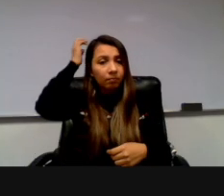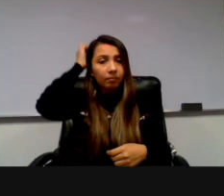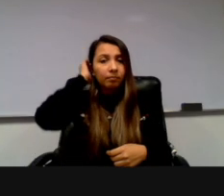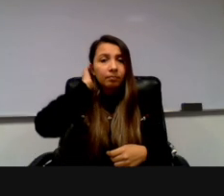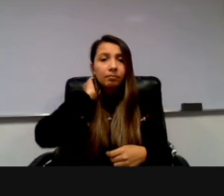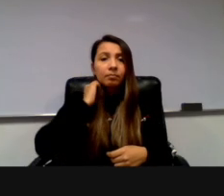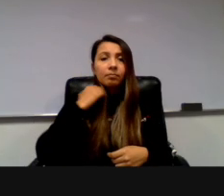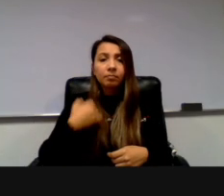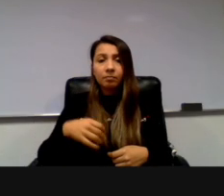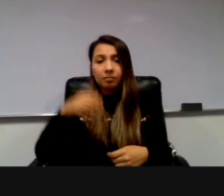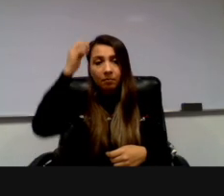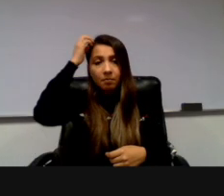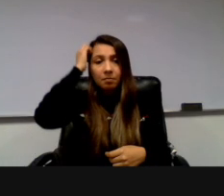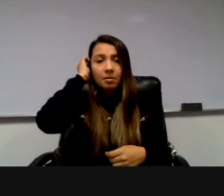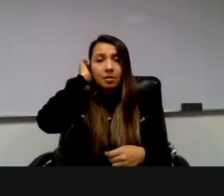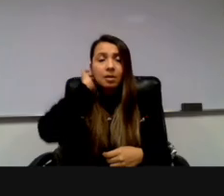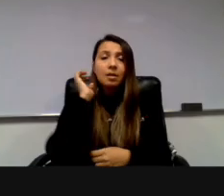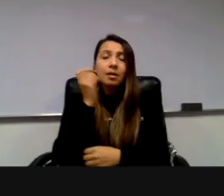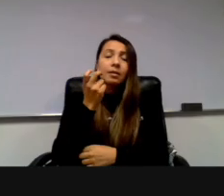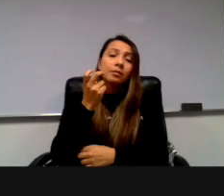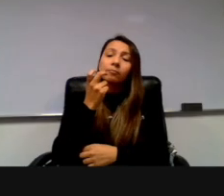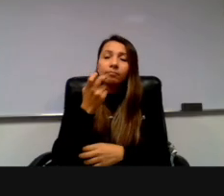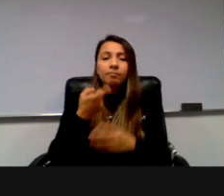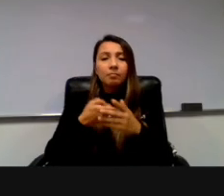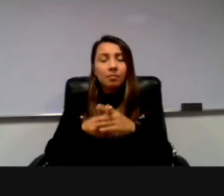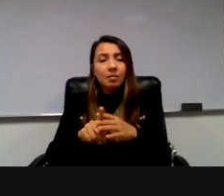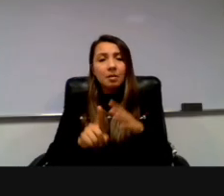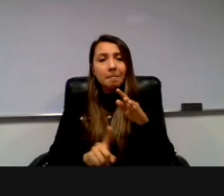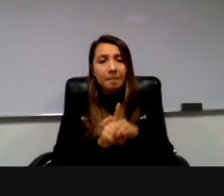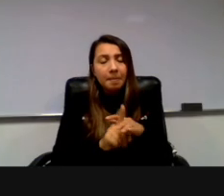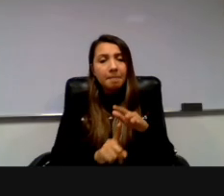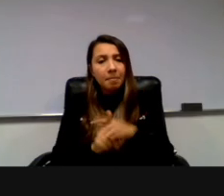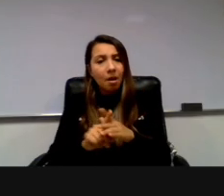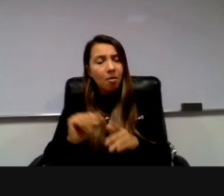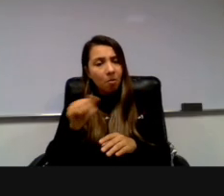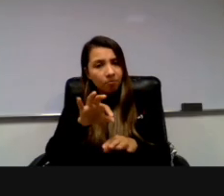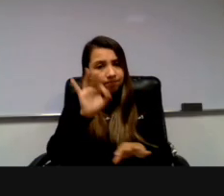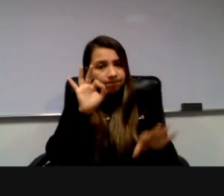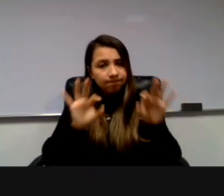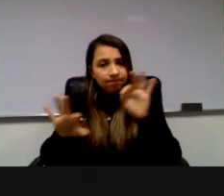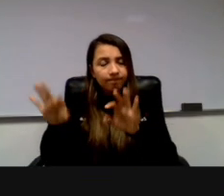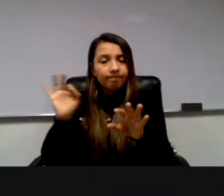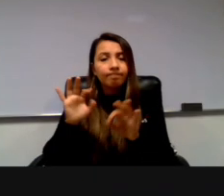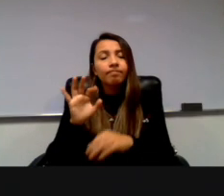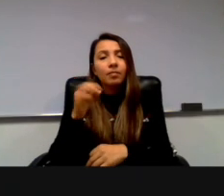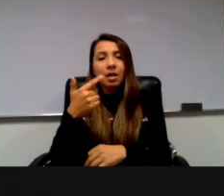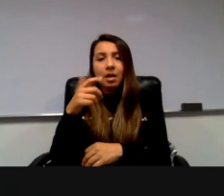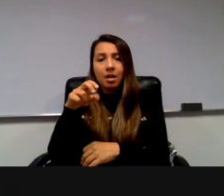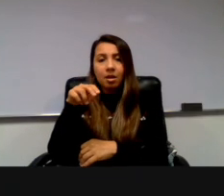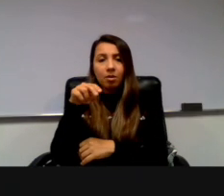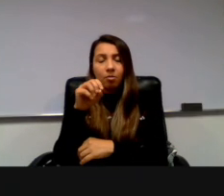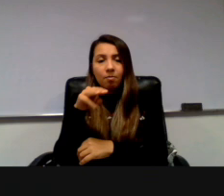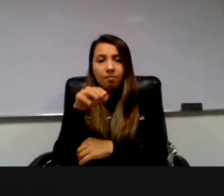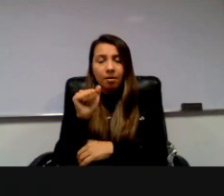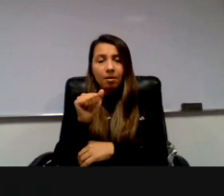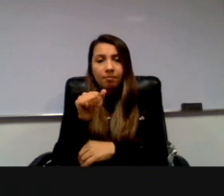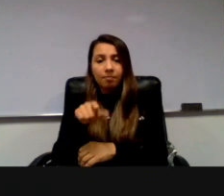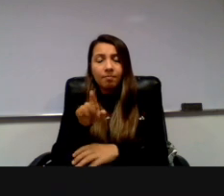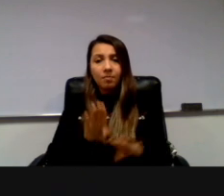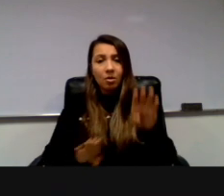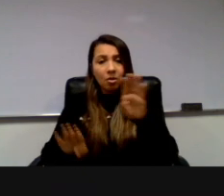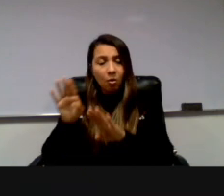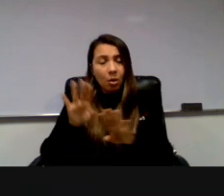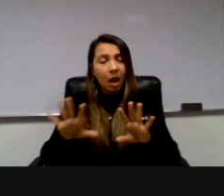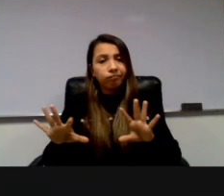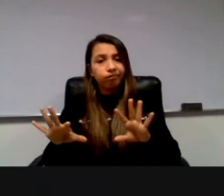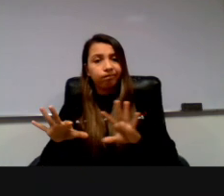Y bueno, se secuenció este genoma y se empezaron a secuenciar algunos genomas más. Y entonces, digamos que la biología entra en la era de la genómica, ¿no? Y